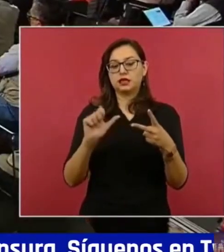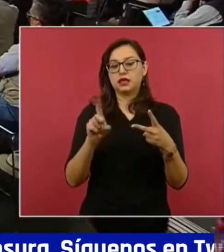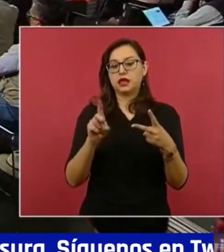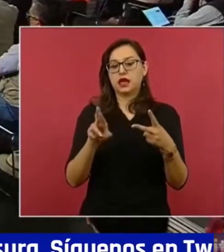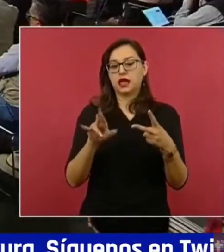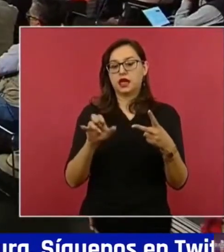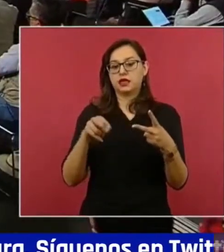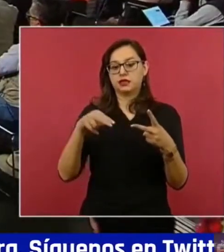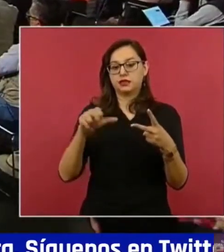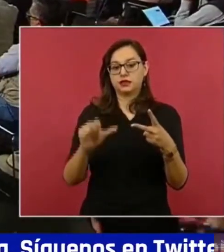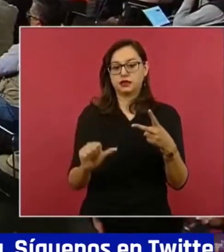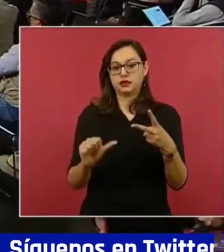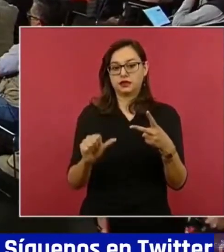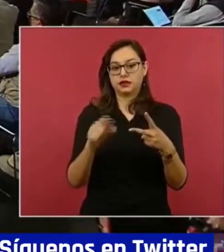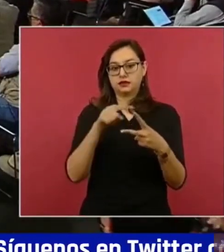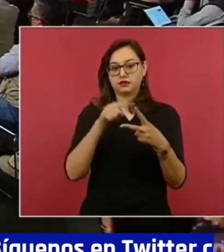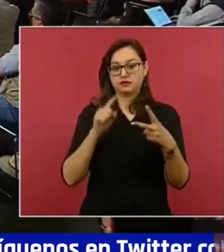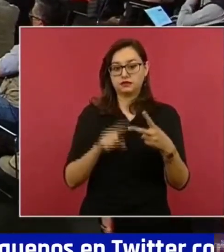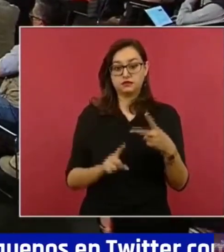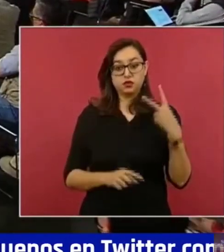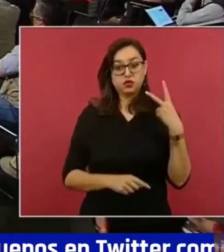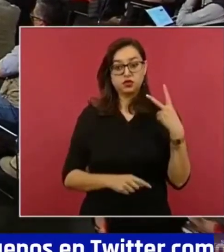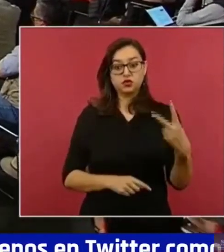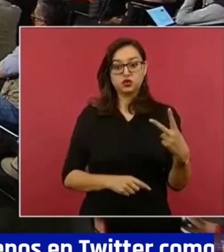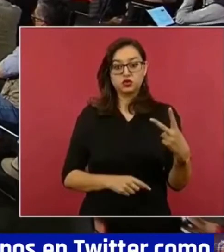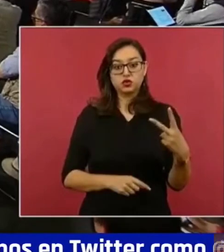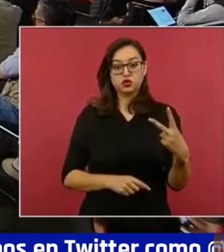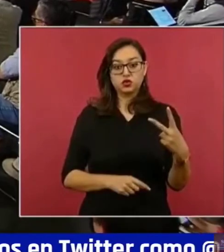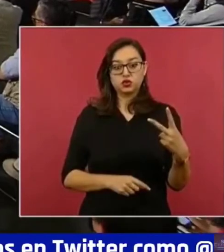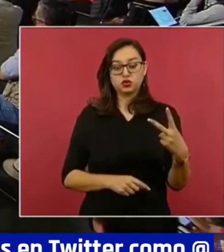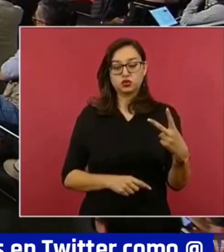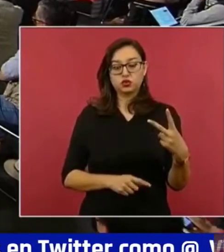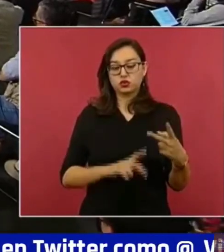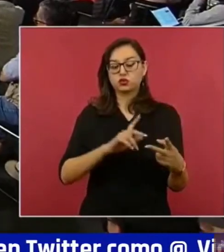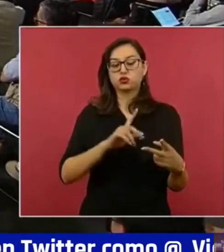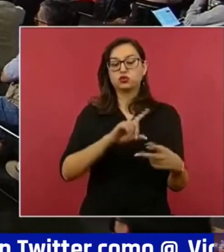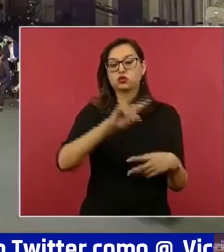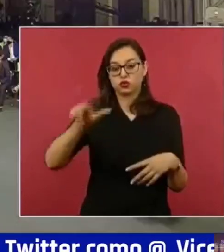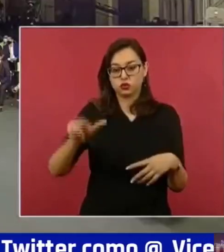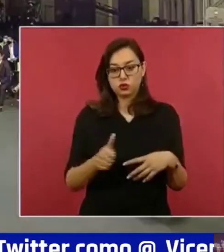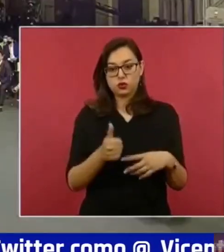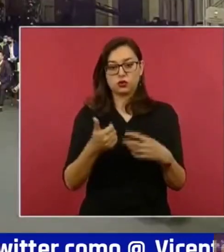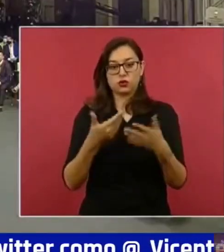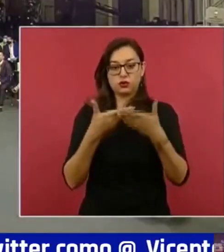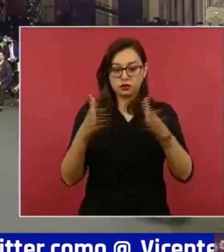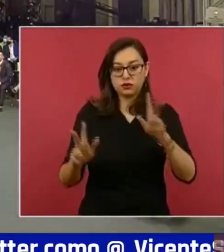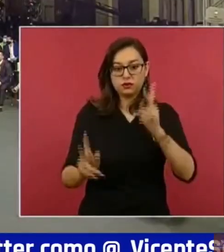no solamente no tenía esa gallardía, sino no tenía esa